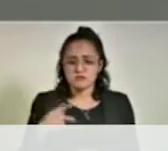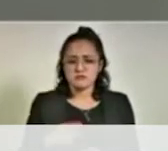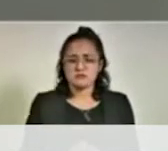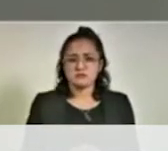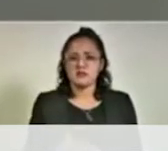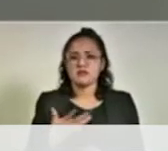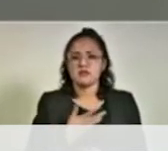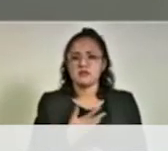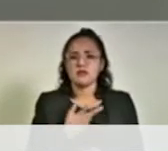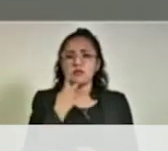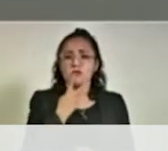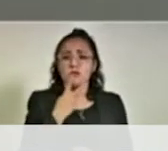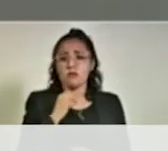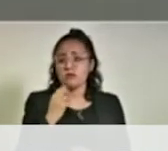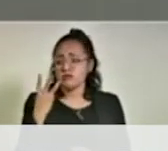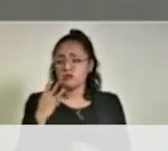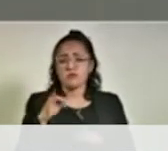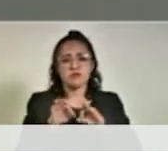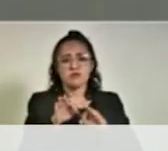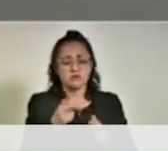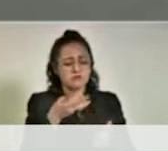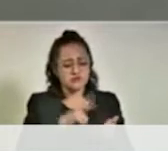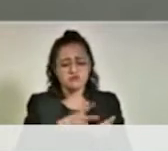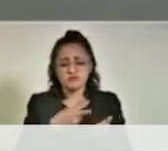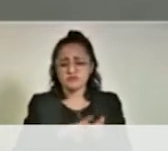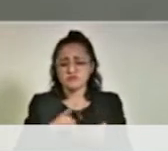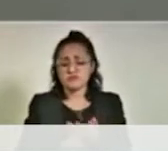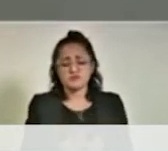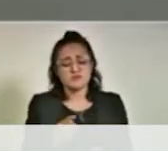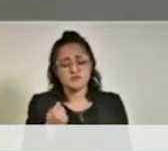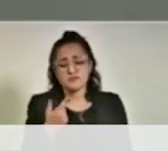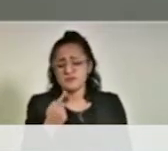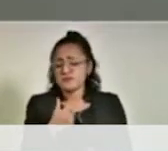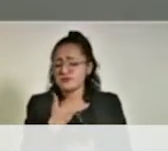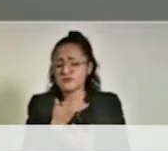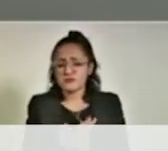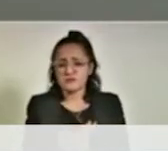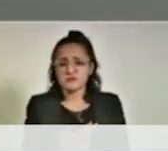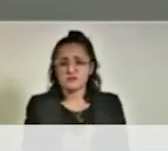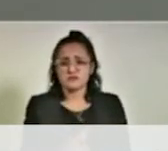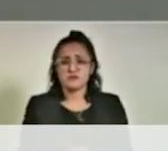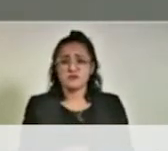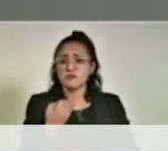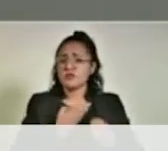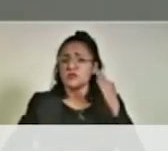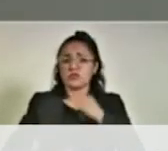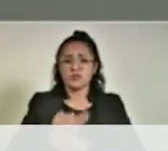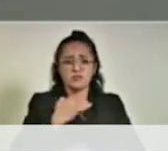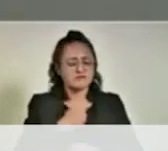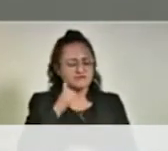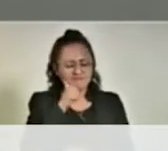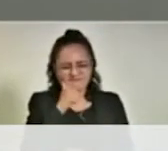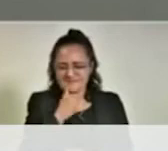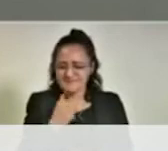Tenían 2 o 3 trabajos, descansaban poco, todo lo ofrecían con el mejor